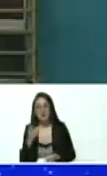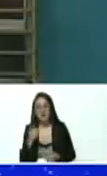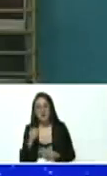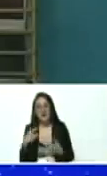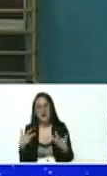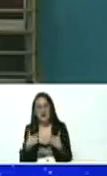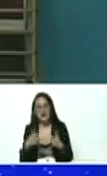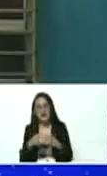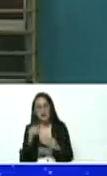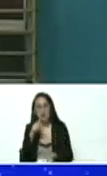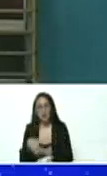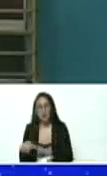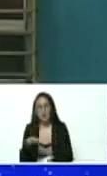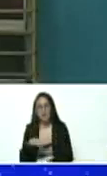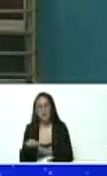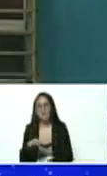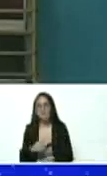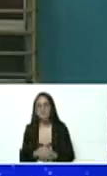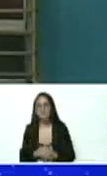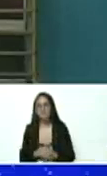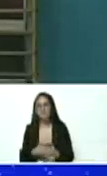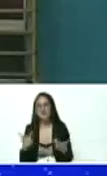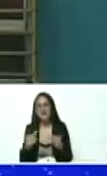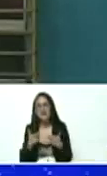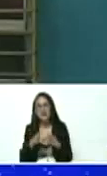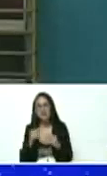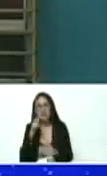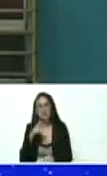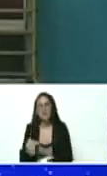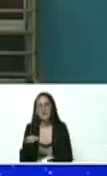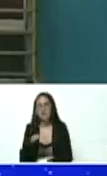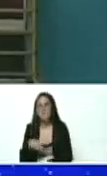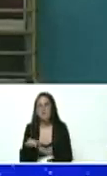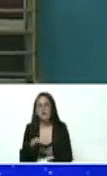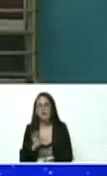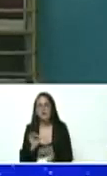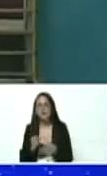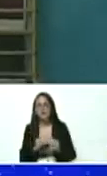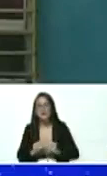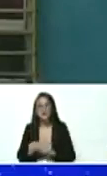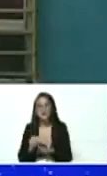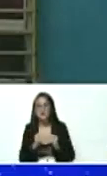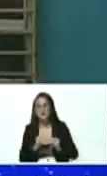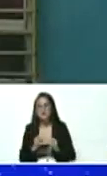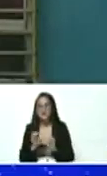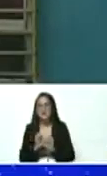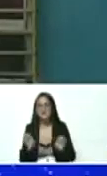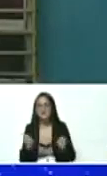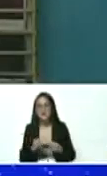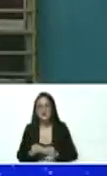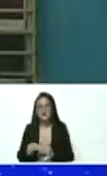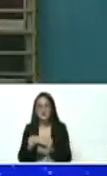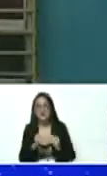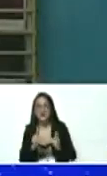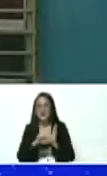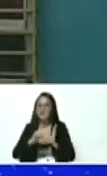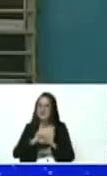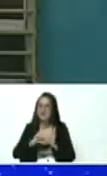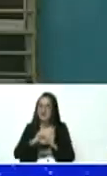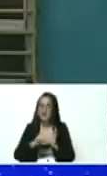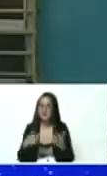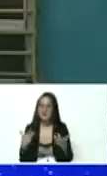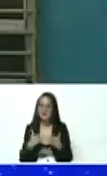pueblo. La guerra de todo el pueblo para recuperar las instalaciones educativas, escuelas y liceos. La